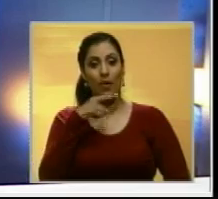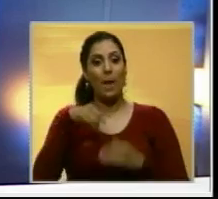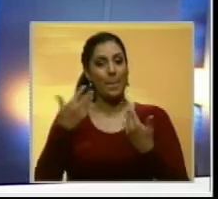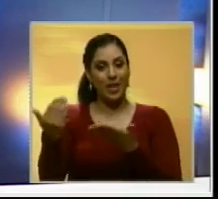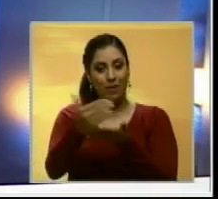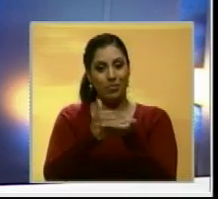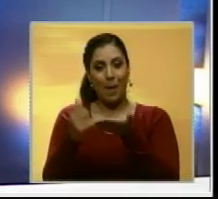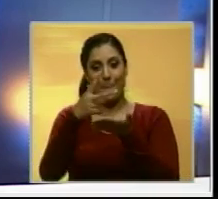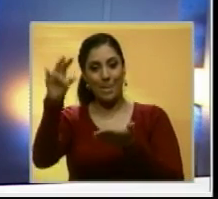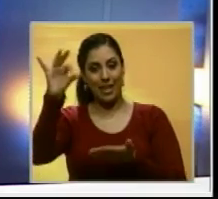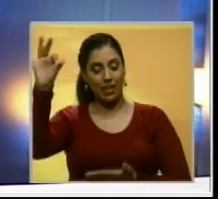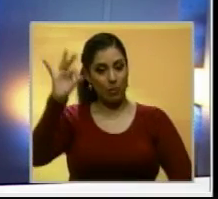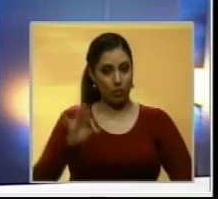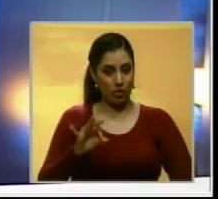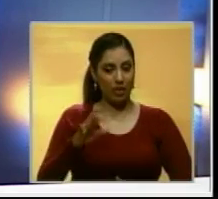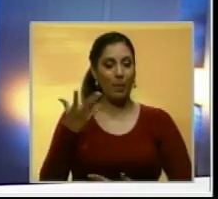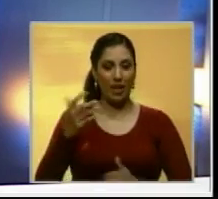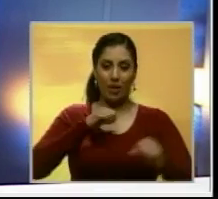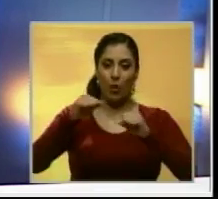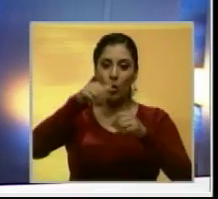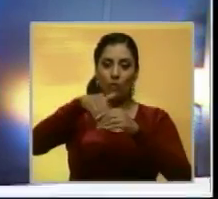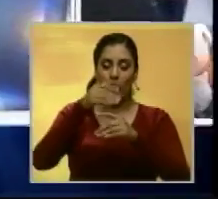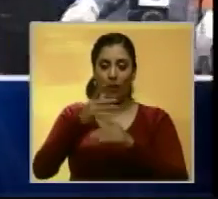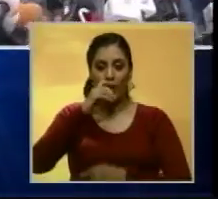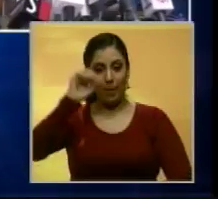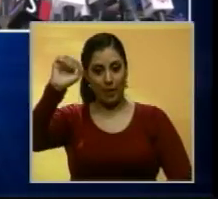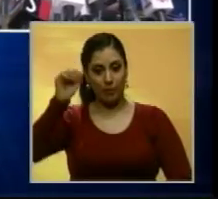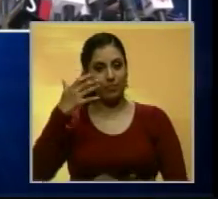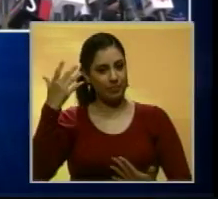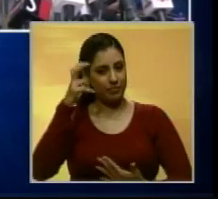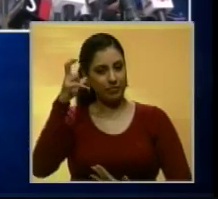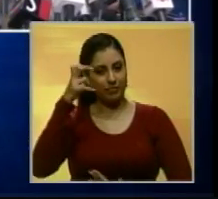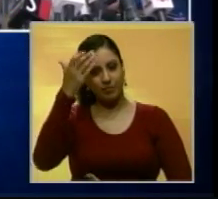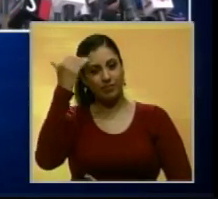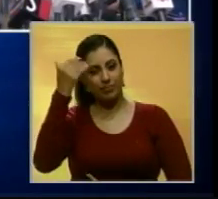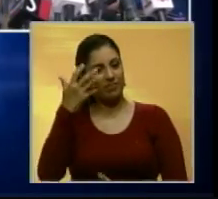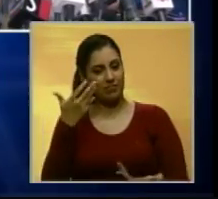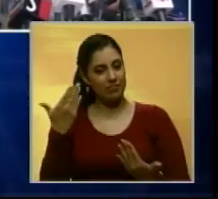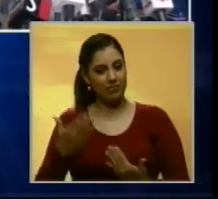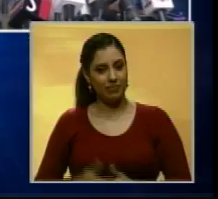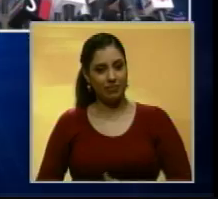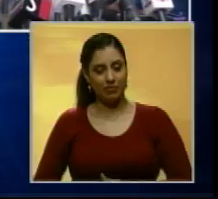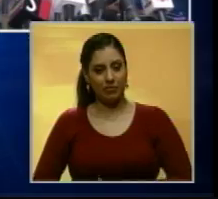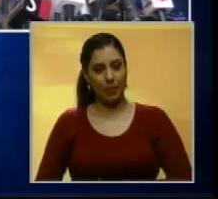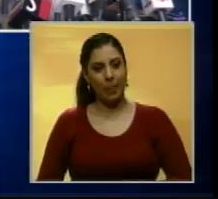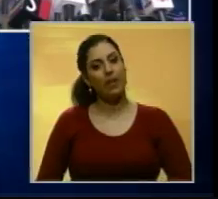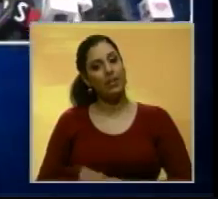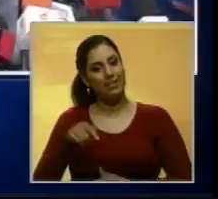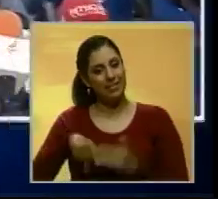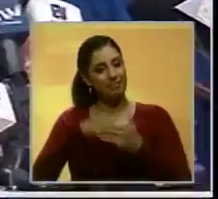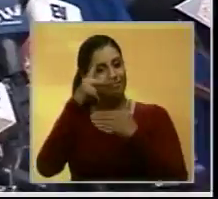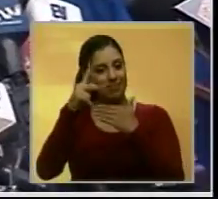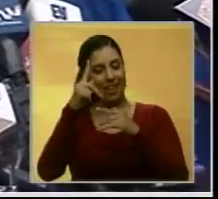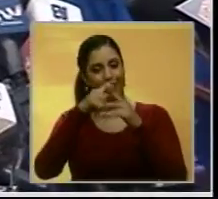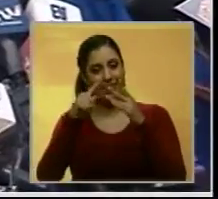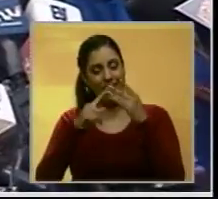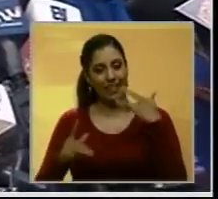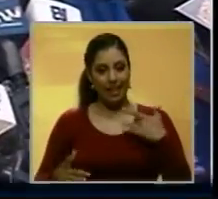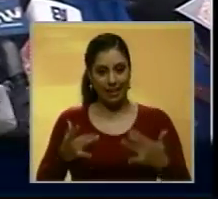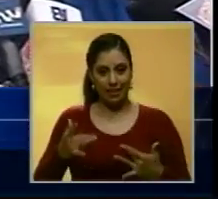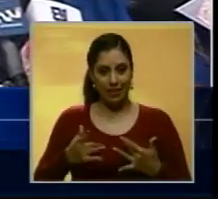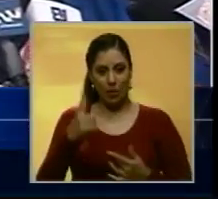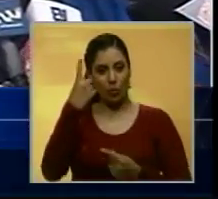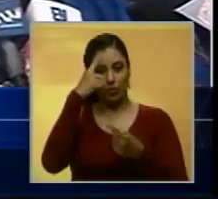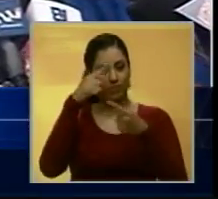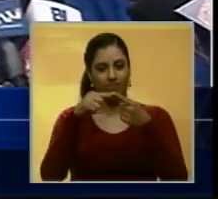para la recolección del 20% para la activación del referéndum revocatorio. Escuchemos parte de sus declaraciones. Este plan tiene varias actividades.